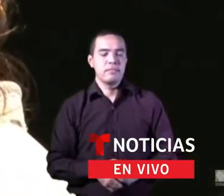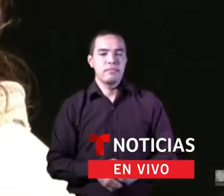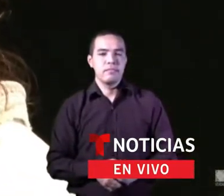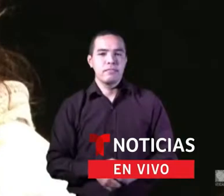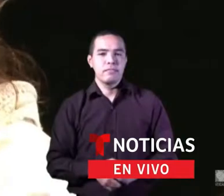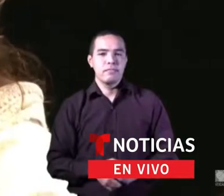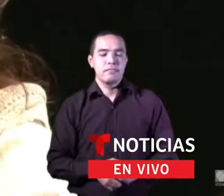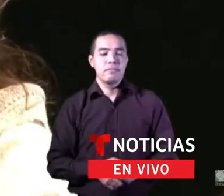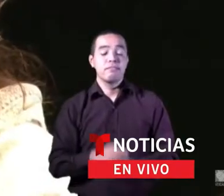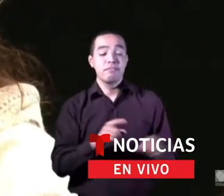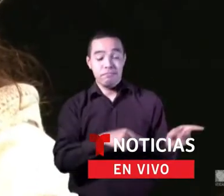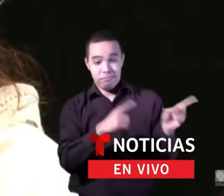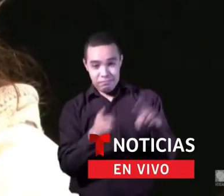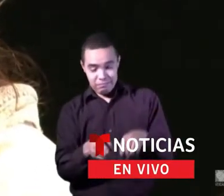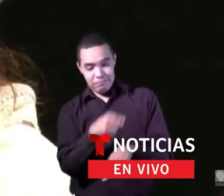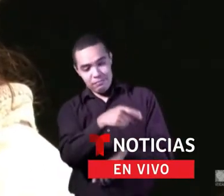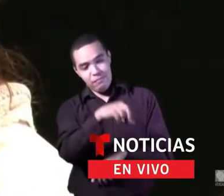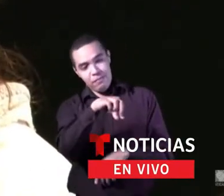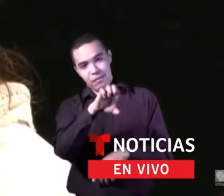pero trujillo